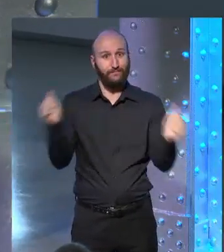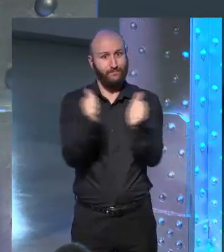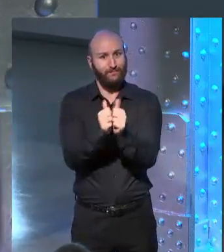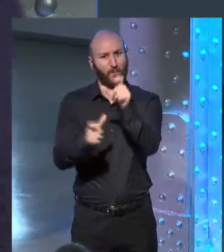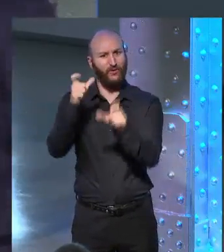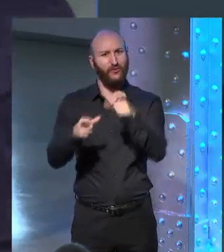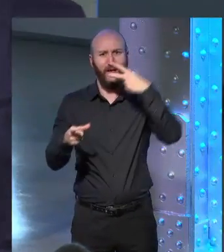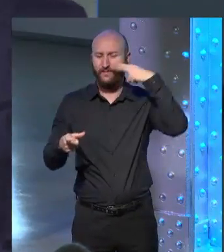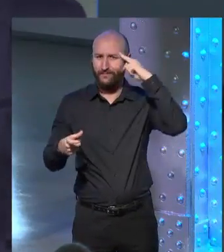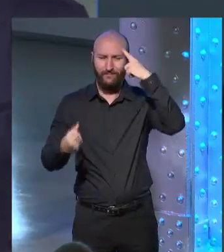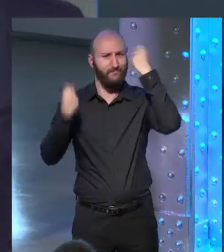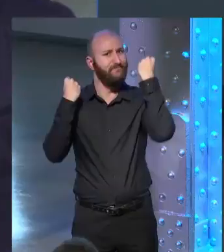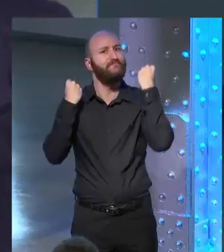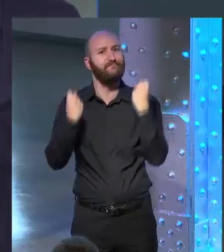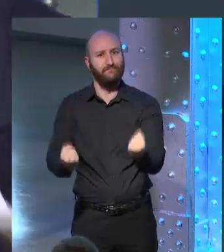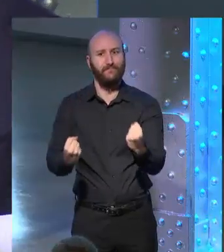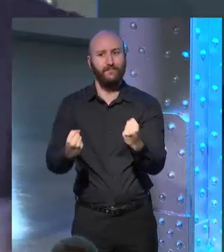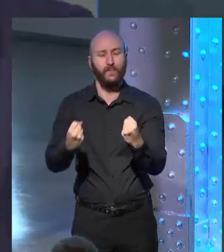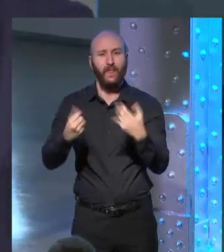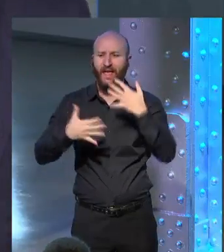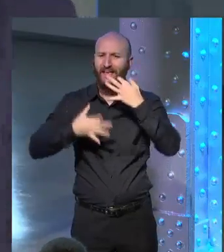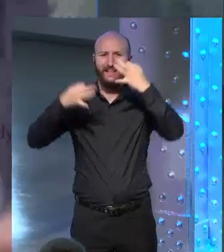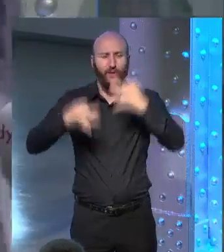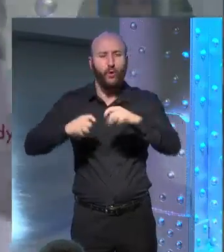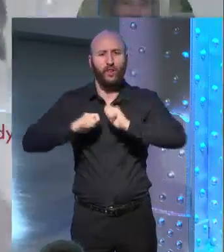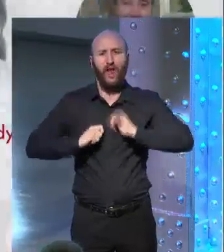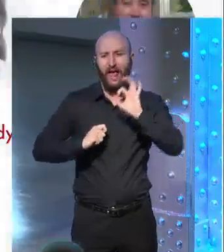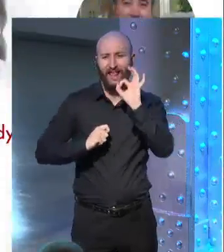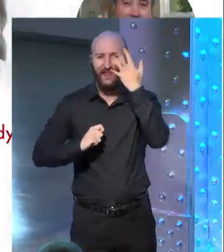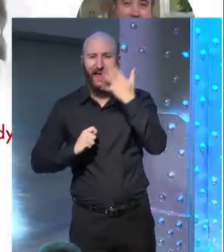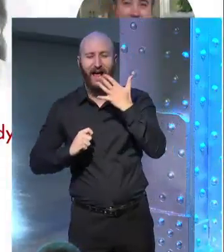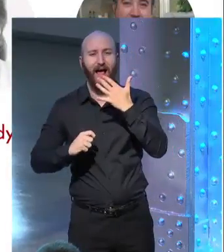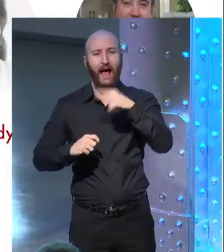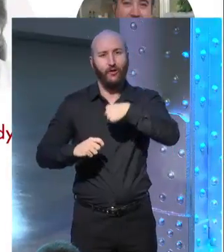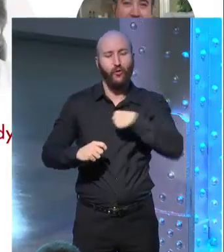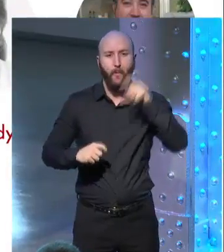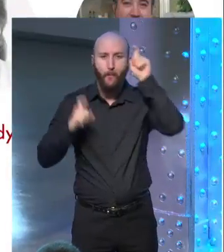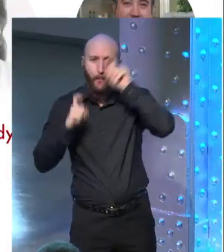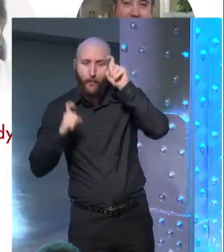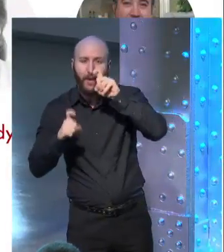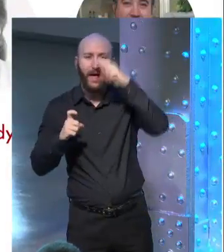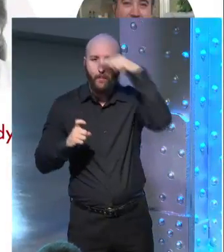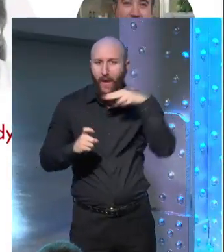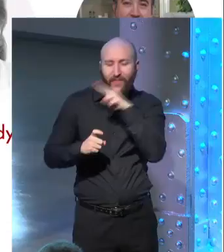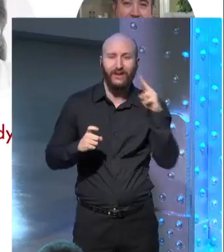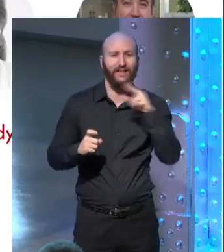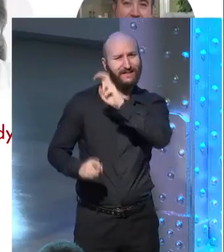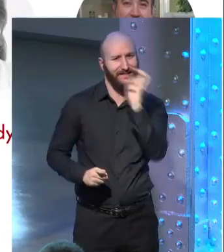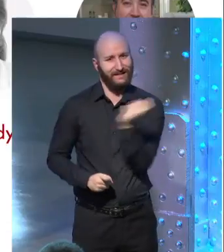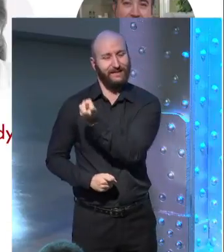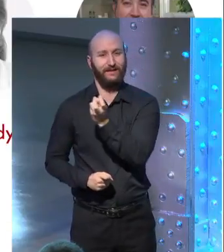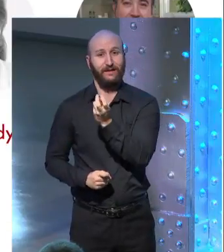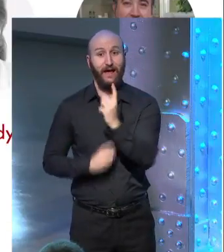muy expertas, que seguro que nos van a dar muchas ideas a los padres, a los educadores, y también tenemos el